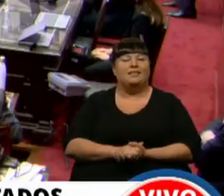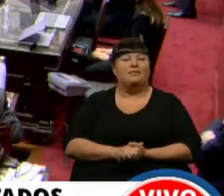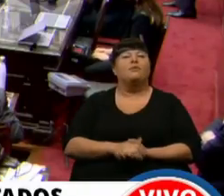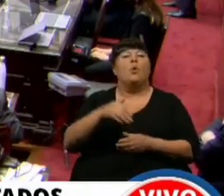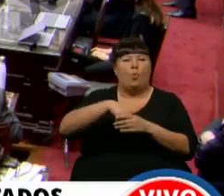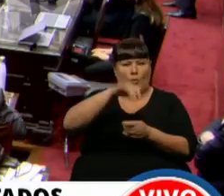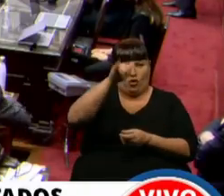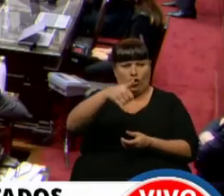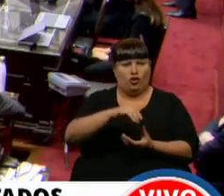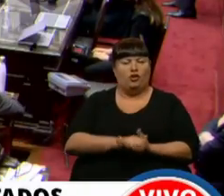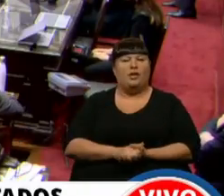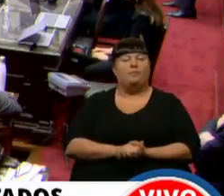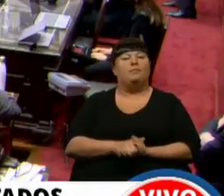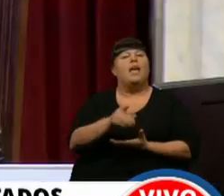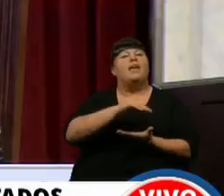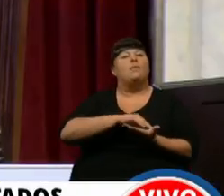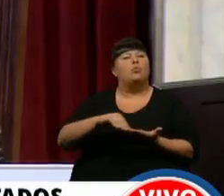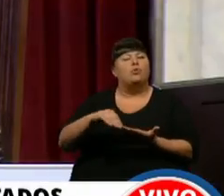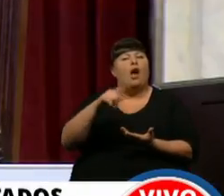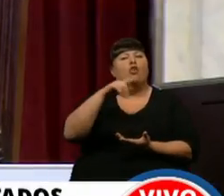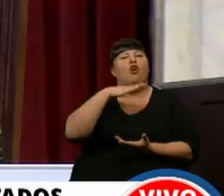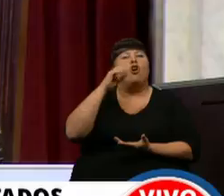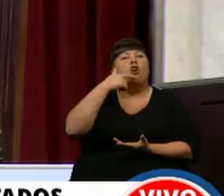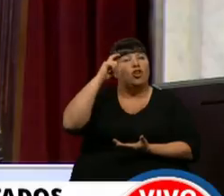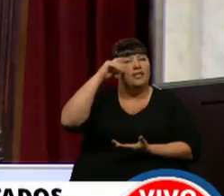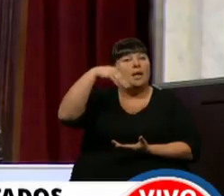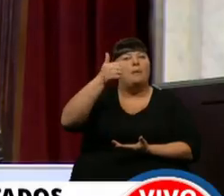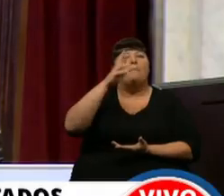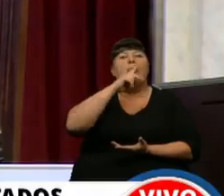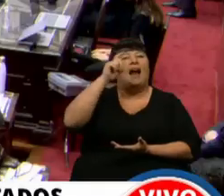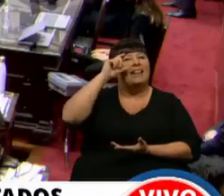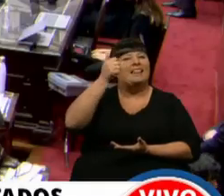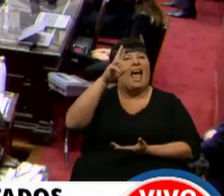afirmativo presidente diputado jose luis martiarena